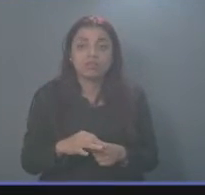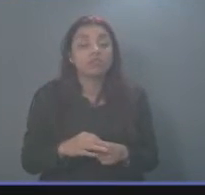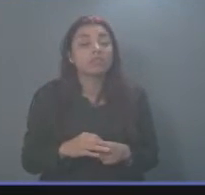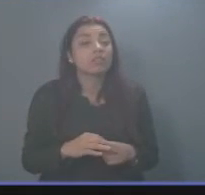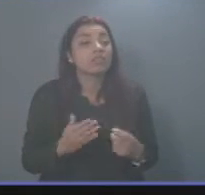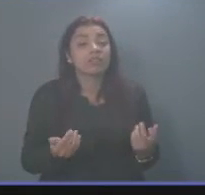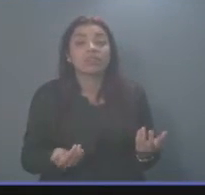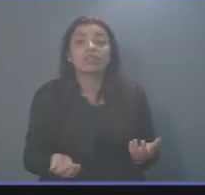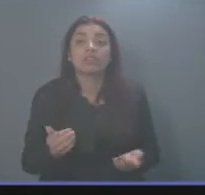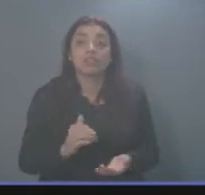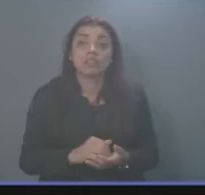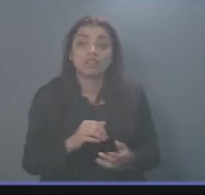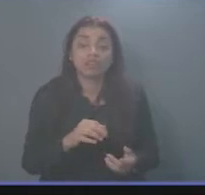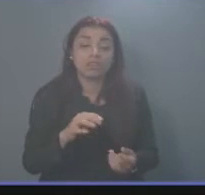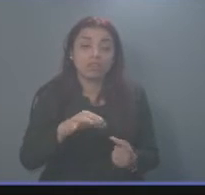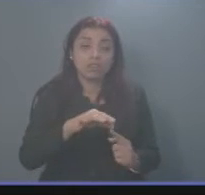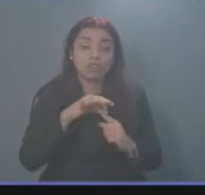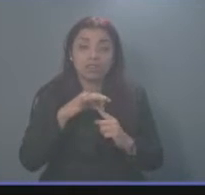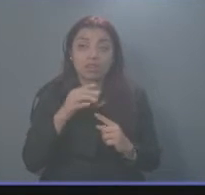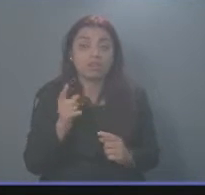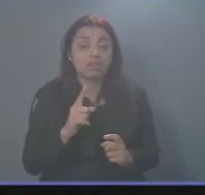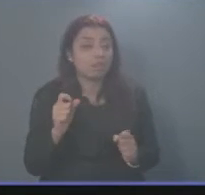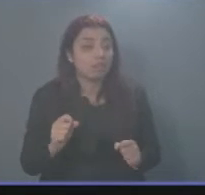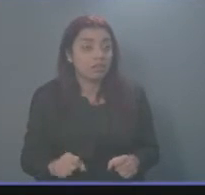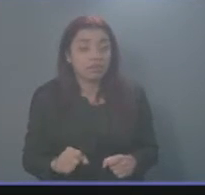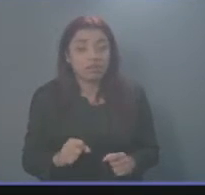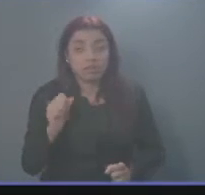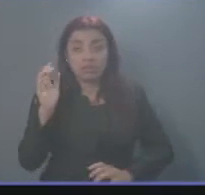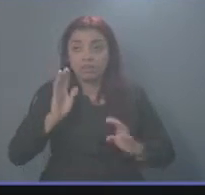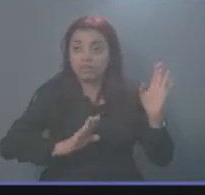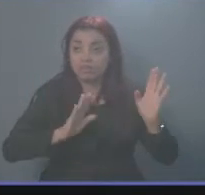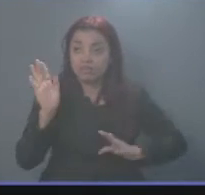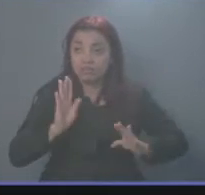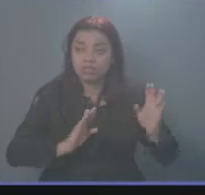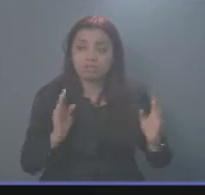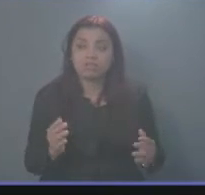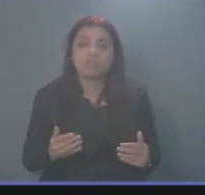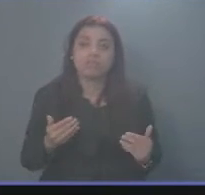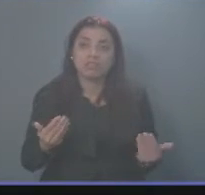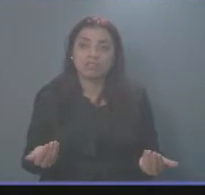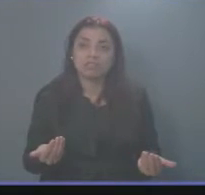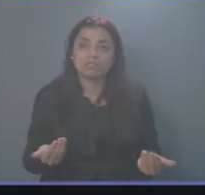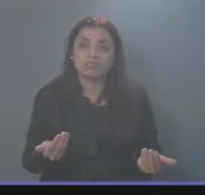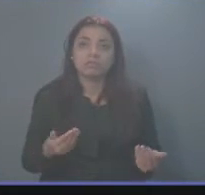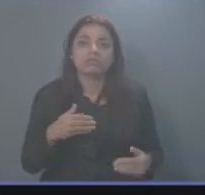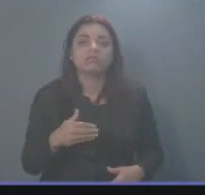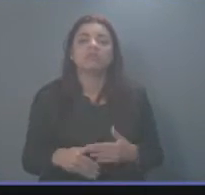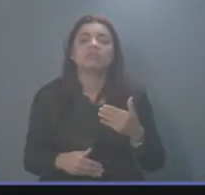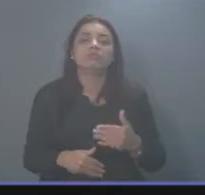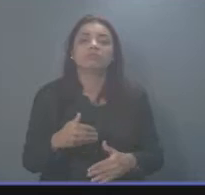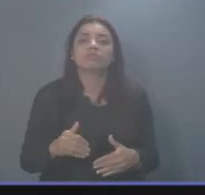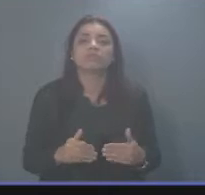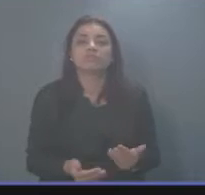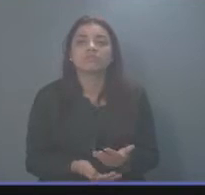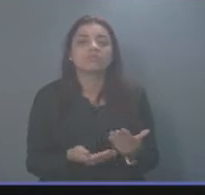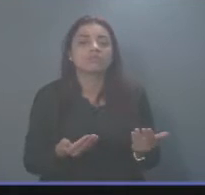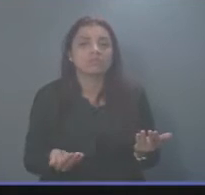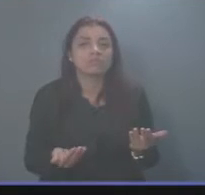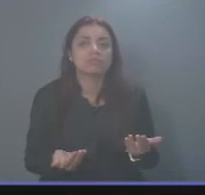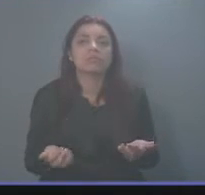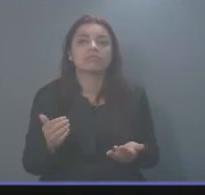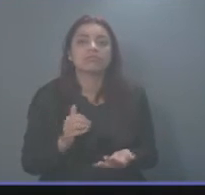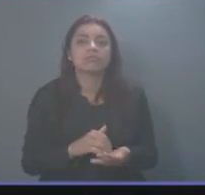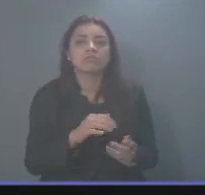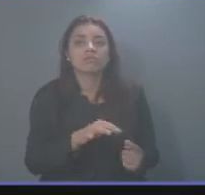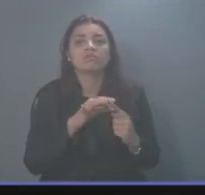a ser electos. De lo contrario, no podrían ya participar en otros procesos para reelección